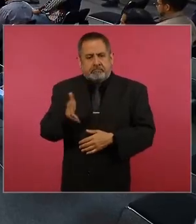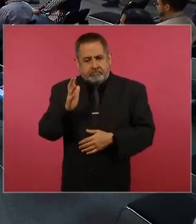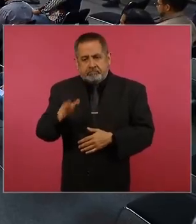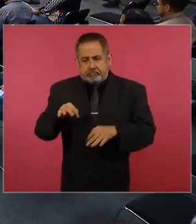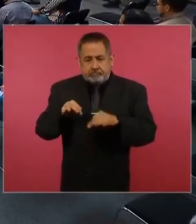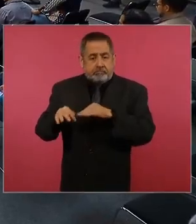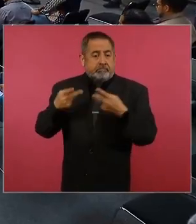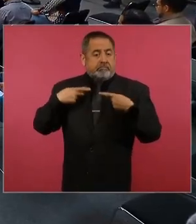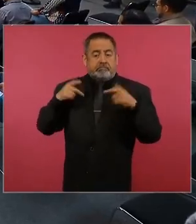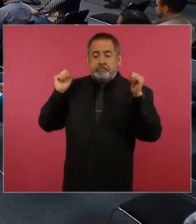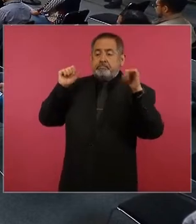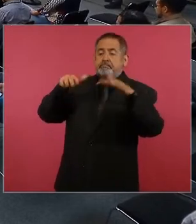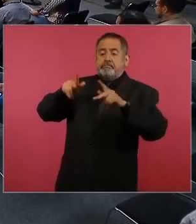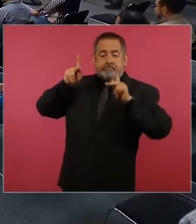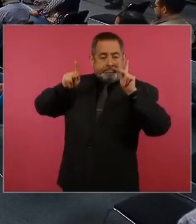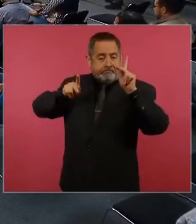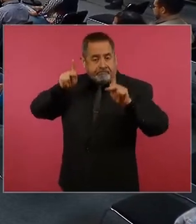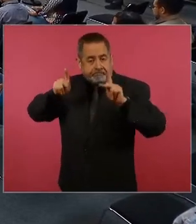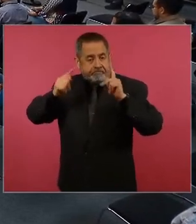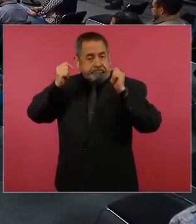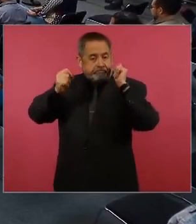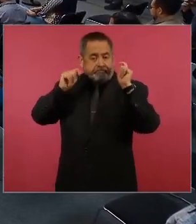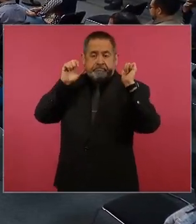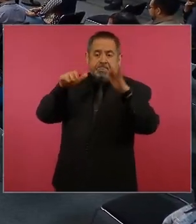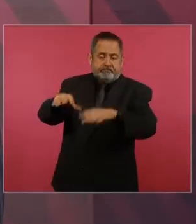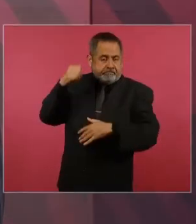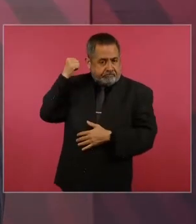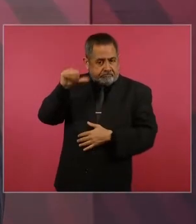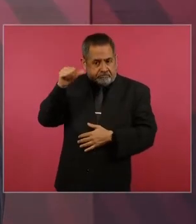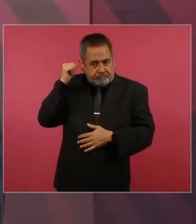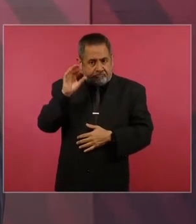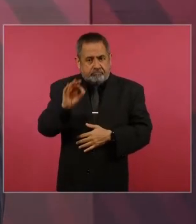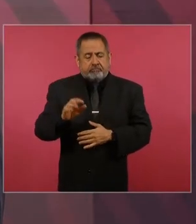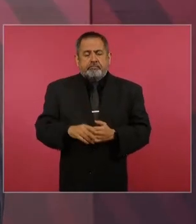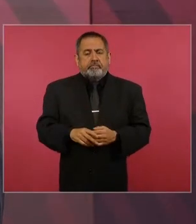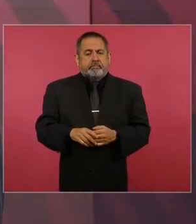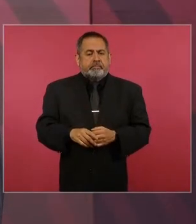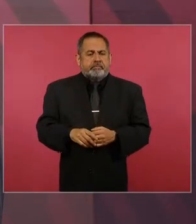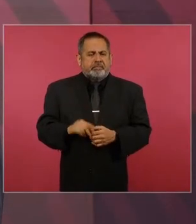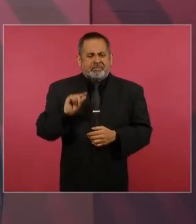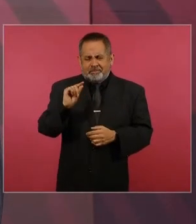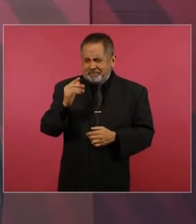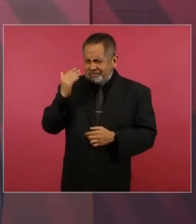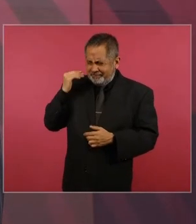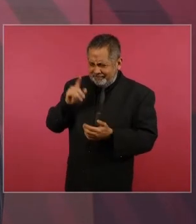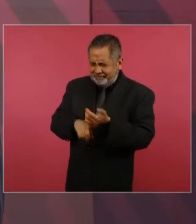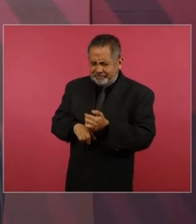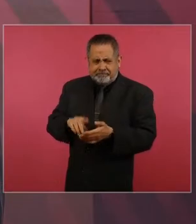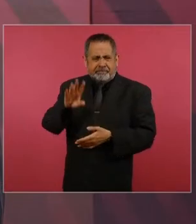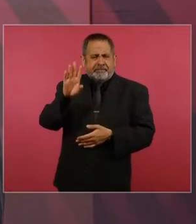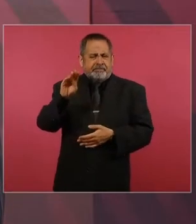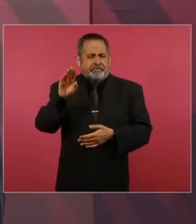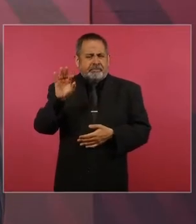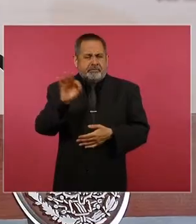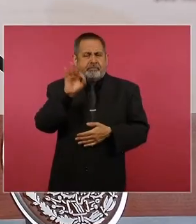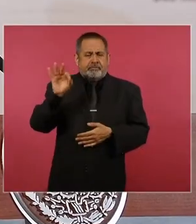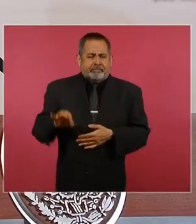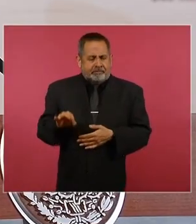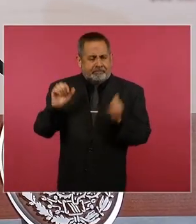está visitando Acapulco. Hubo una ocupación de más del